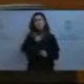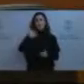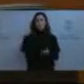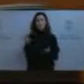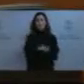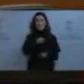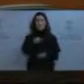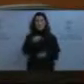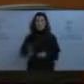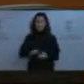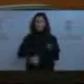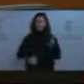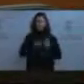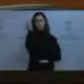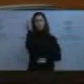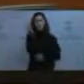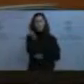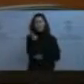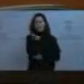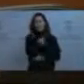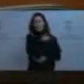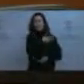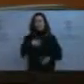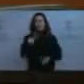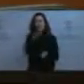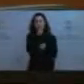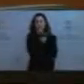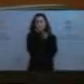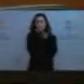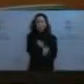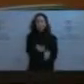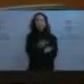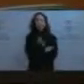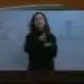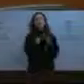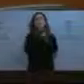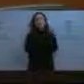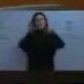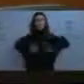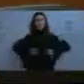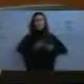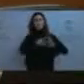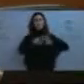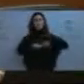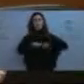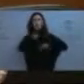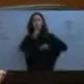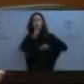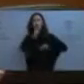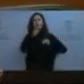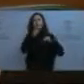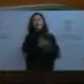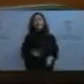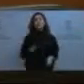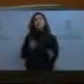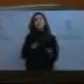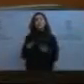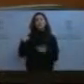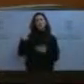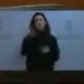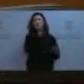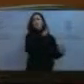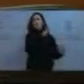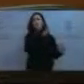es una cantidad elevada. Quiero poner de manifiesto que ha sido un acuerdo y una aplicación del mismo que se ha decidido hace 7 años,